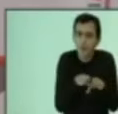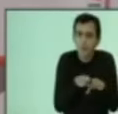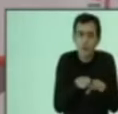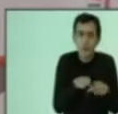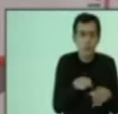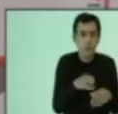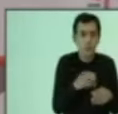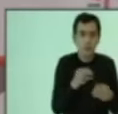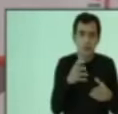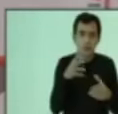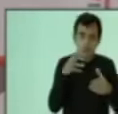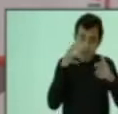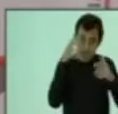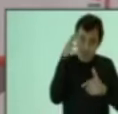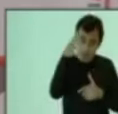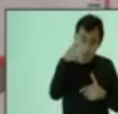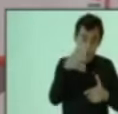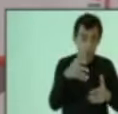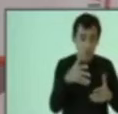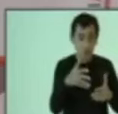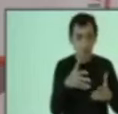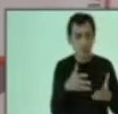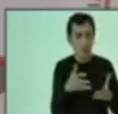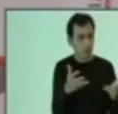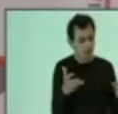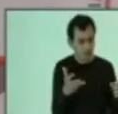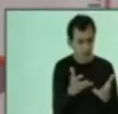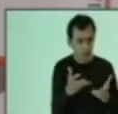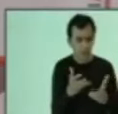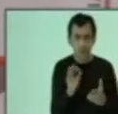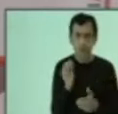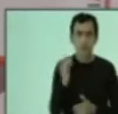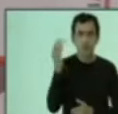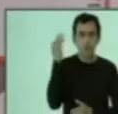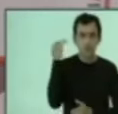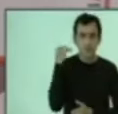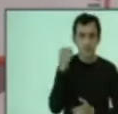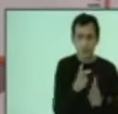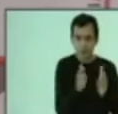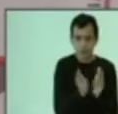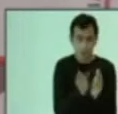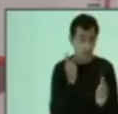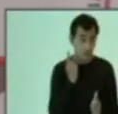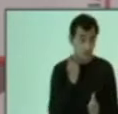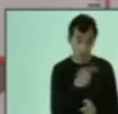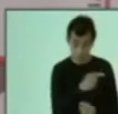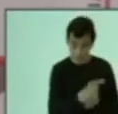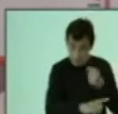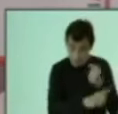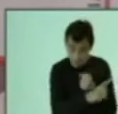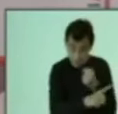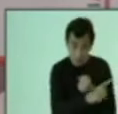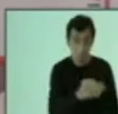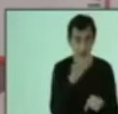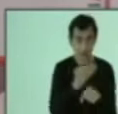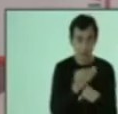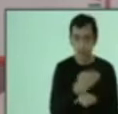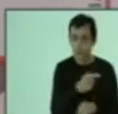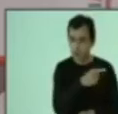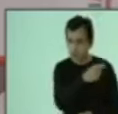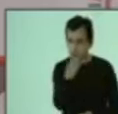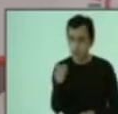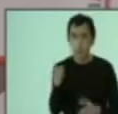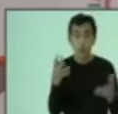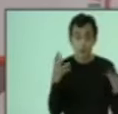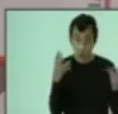las nuevas generaciones. Si en el pasado los partidos políticos han sido el problema, hoy los ciudadanos